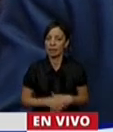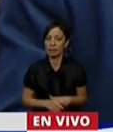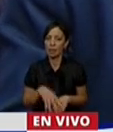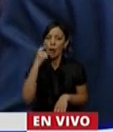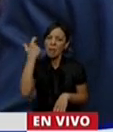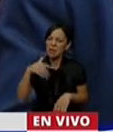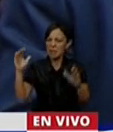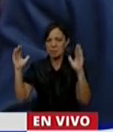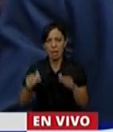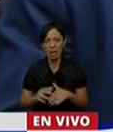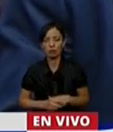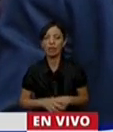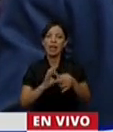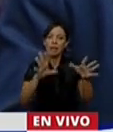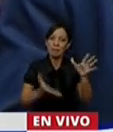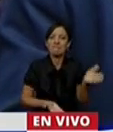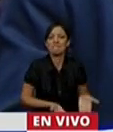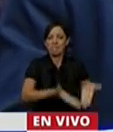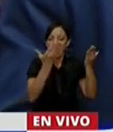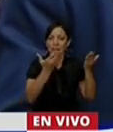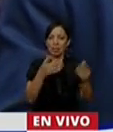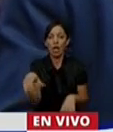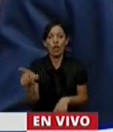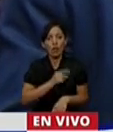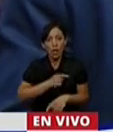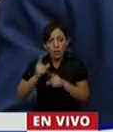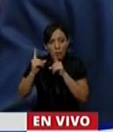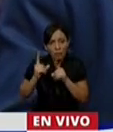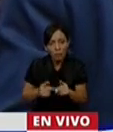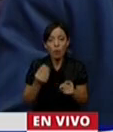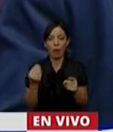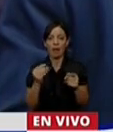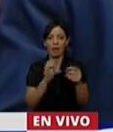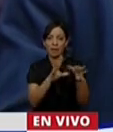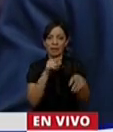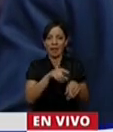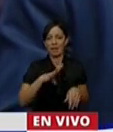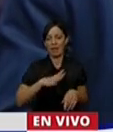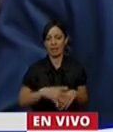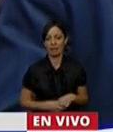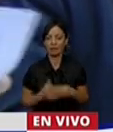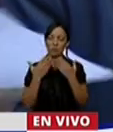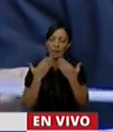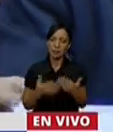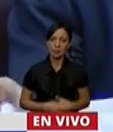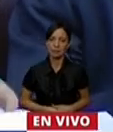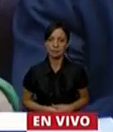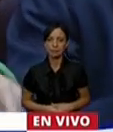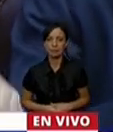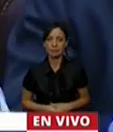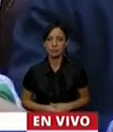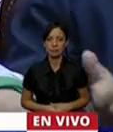22 años se aclaran muchos temas y creo que también una maduración de estas cosas